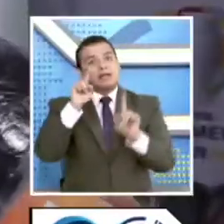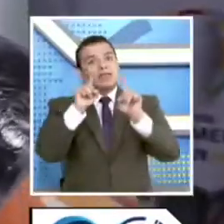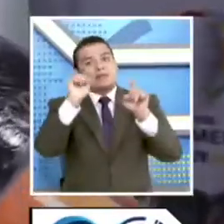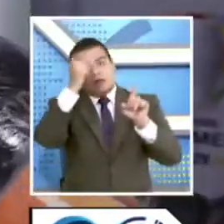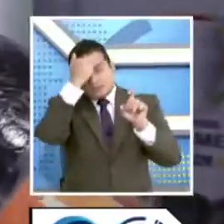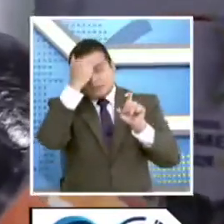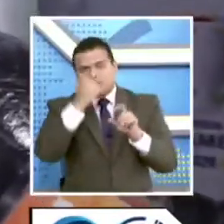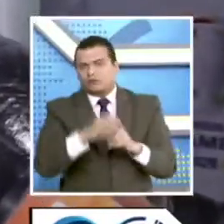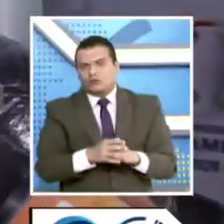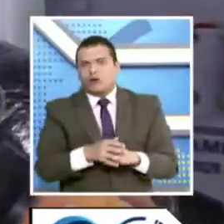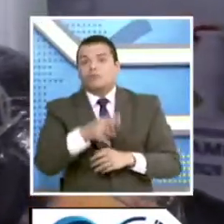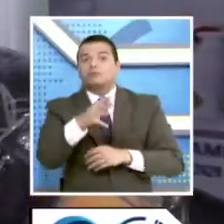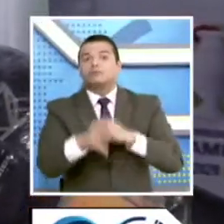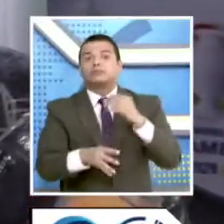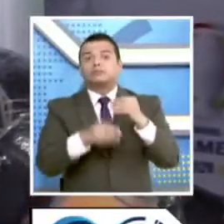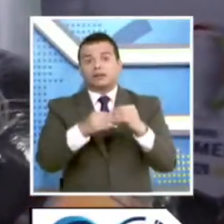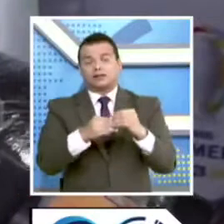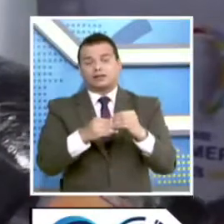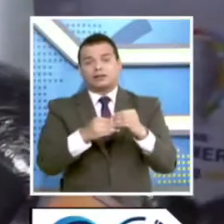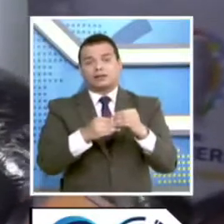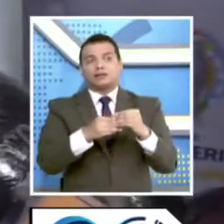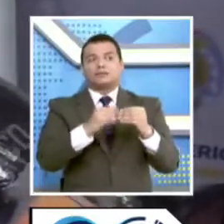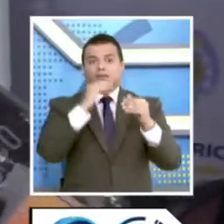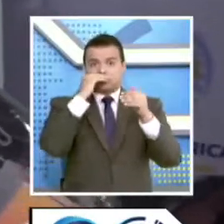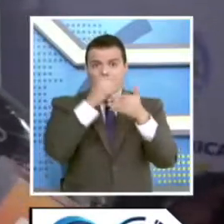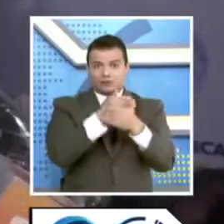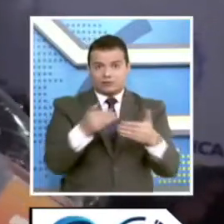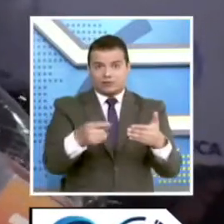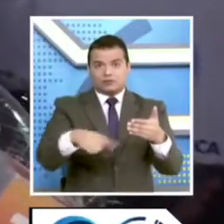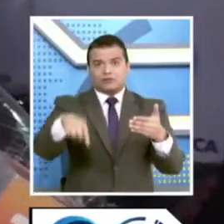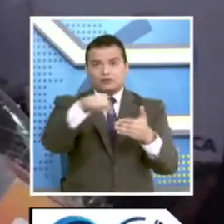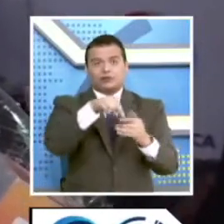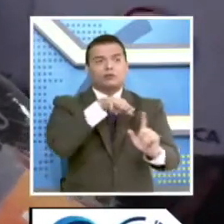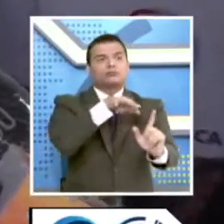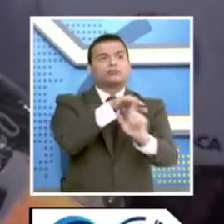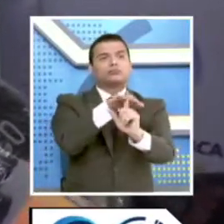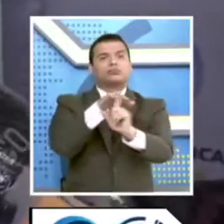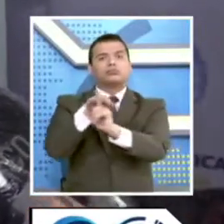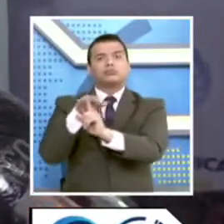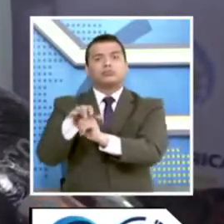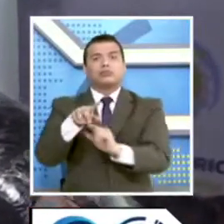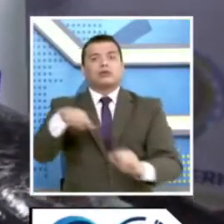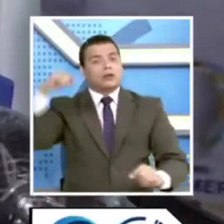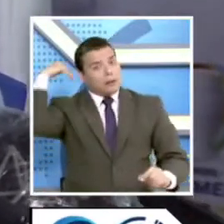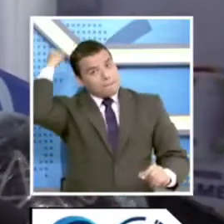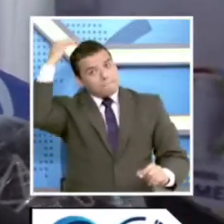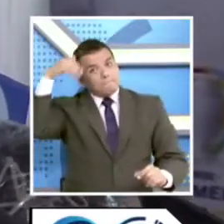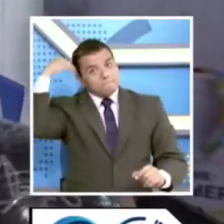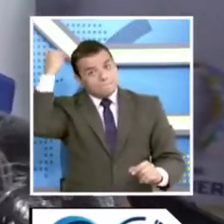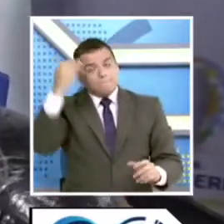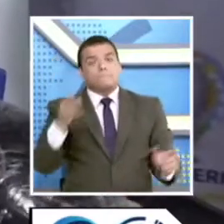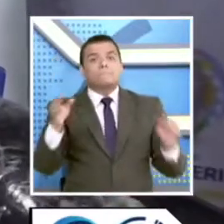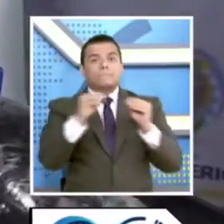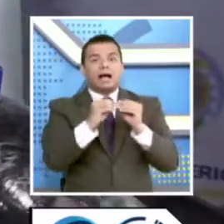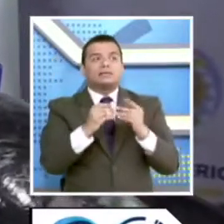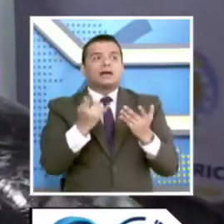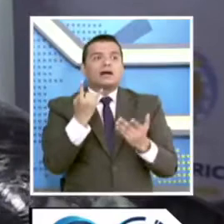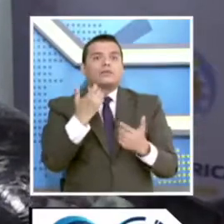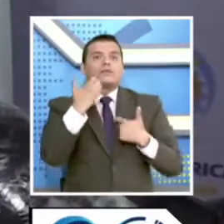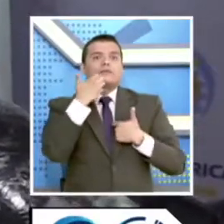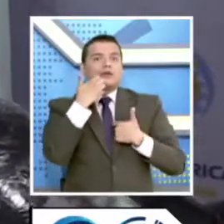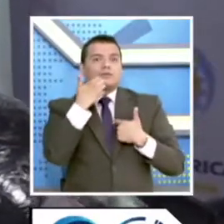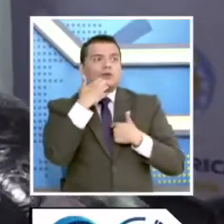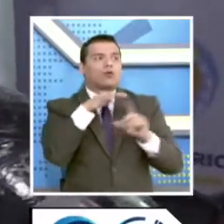por el riesgo que puede significar que los niños sean vectores de transmisión de la enfermedad a sus hogares. Entonces yo no creo que